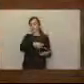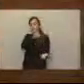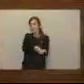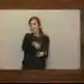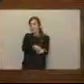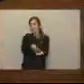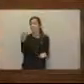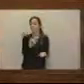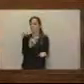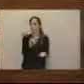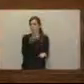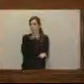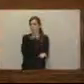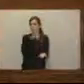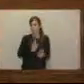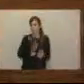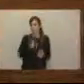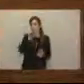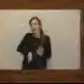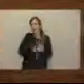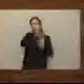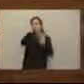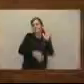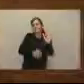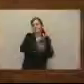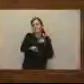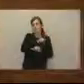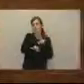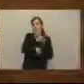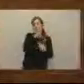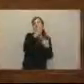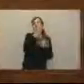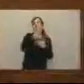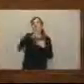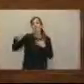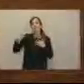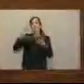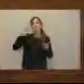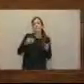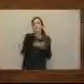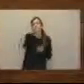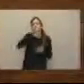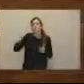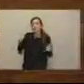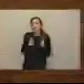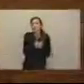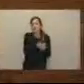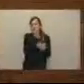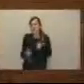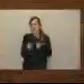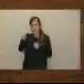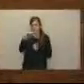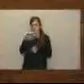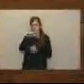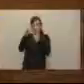en los cajones. Y una lista de espera de 300.000 personas en dependencia. Que se atrevan a abrir la boca. No sé ni